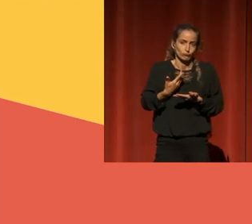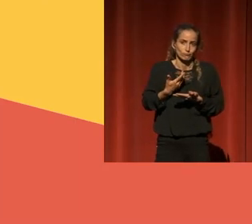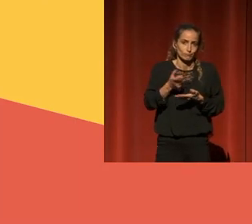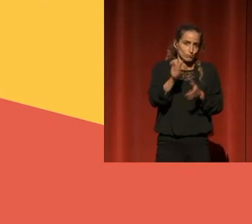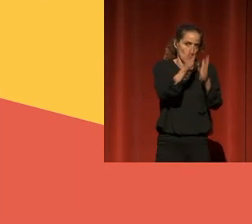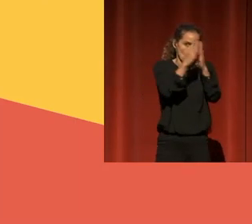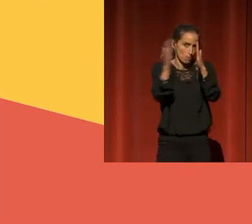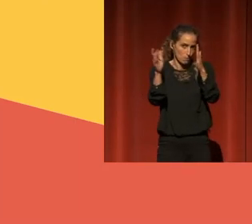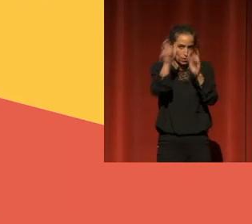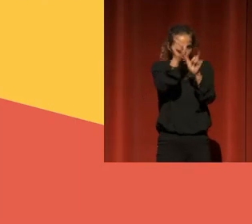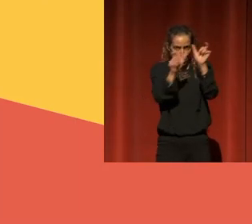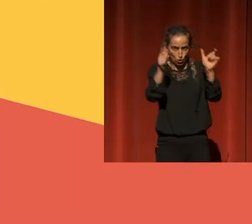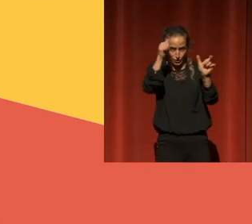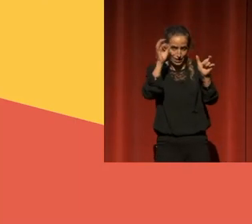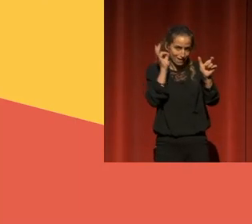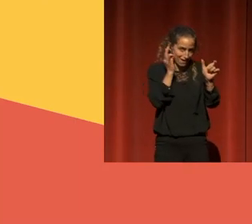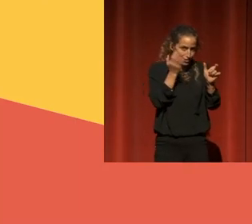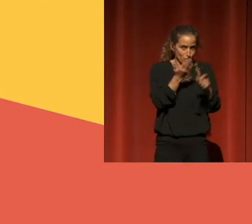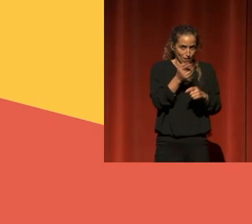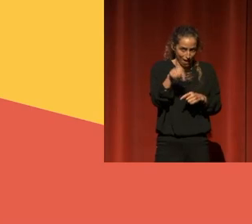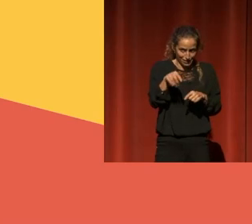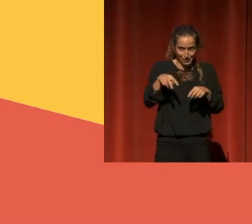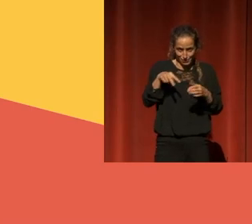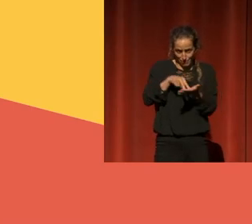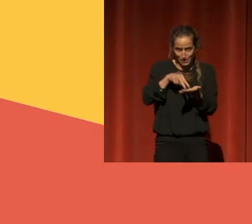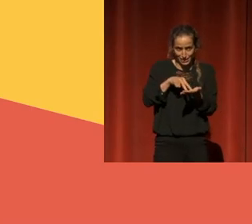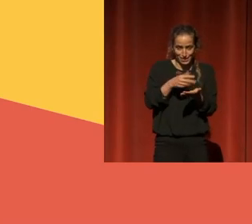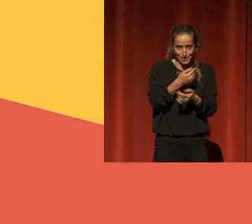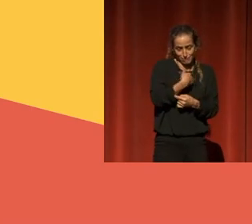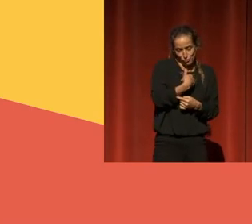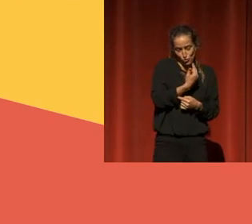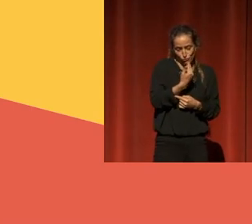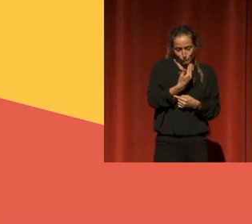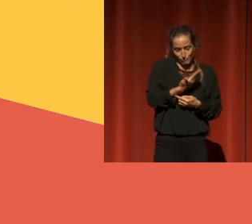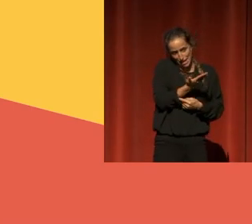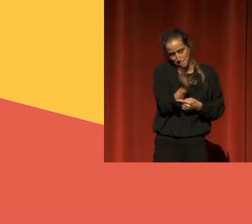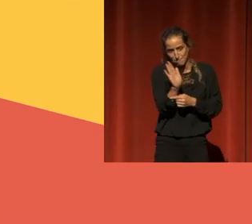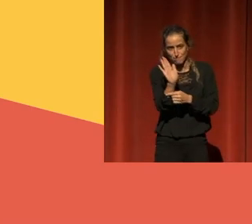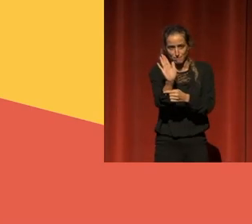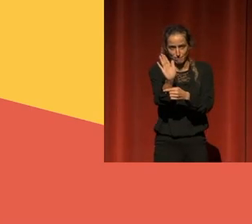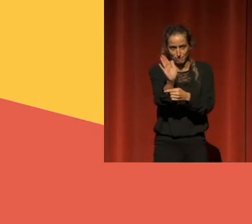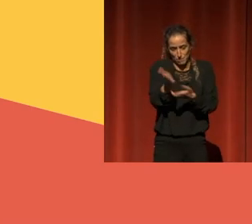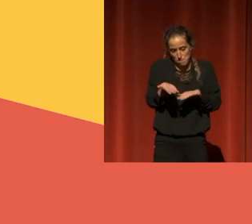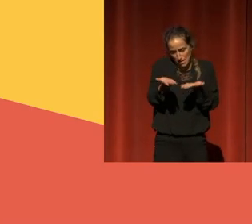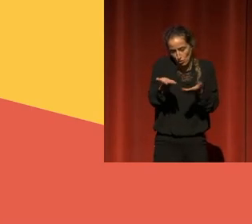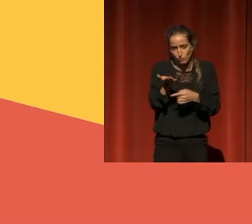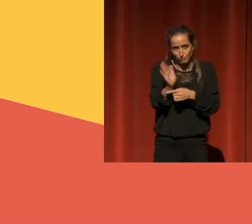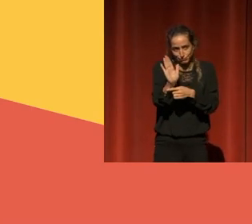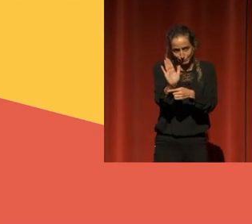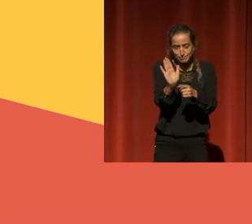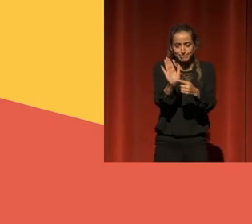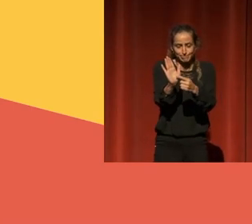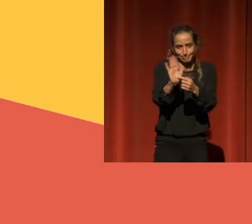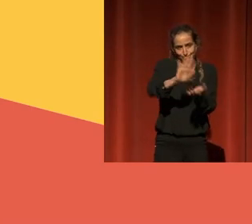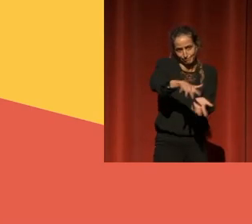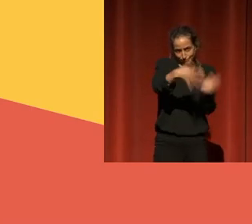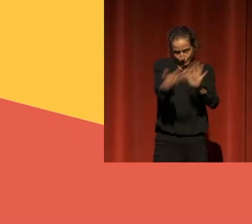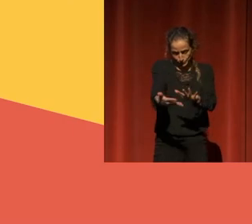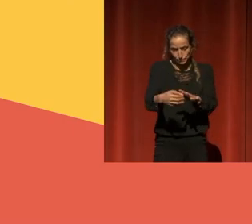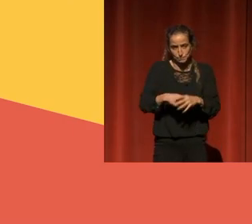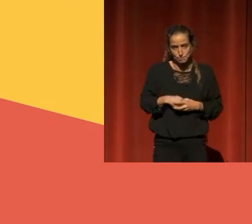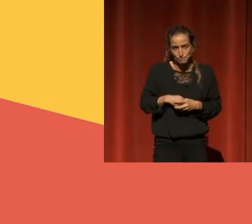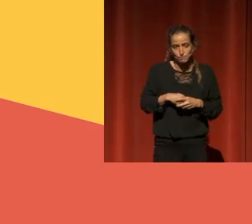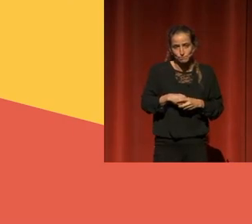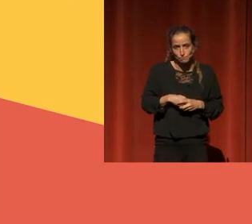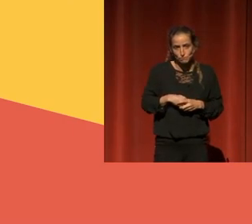bibliotecarios aquí presentes e a llevar a cabo y la